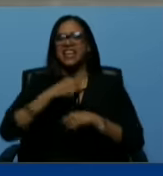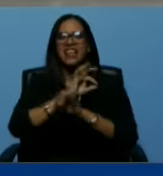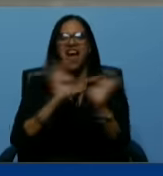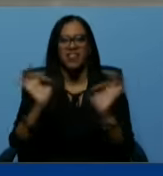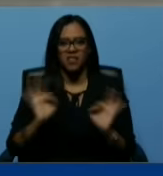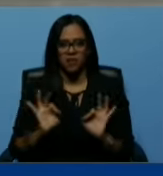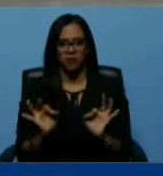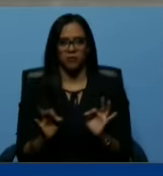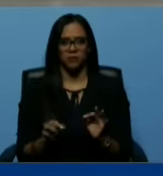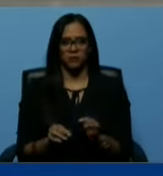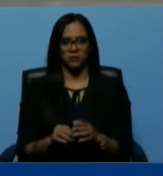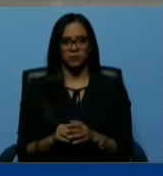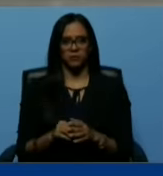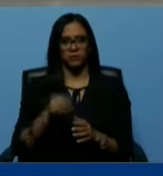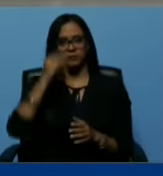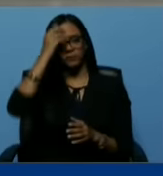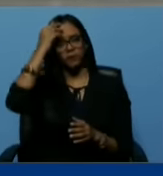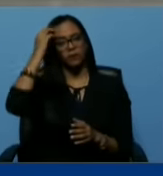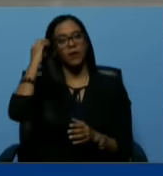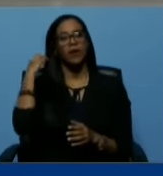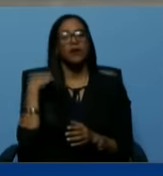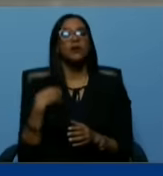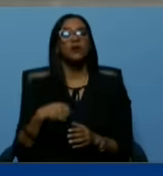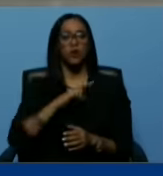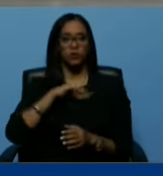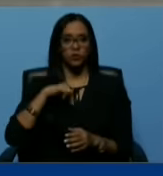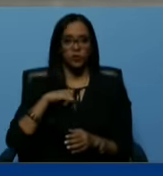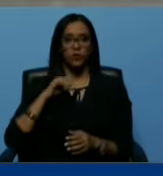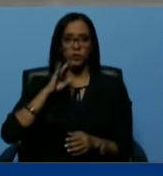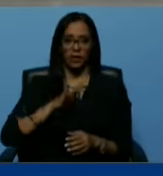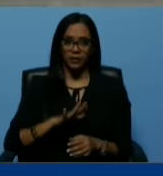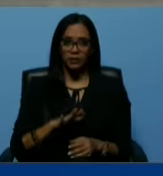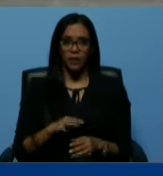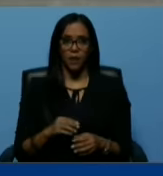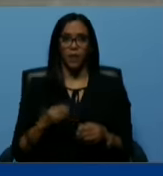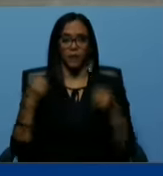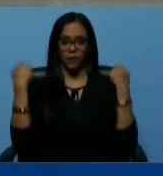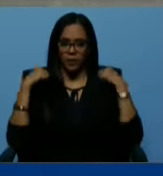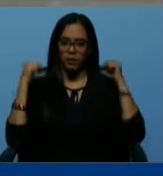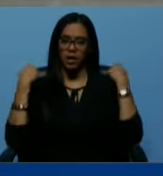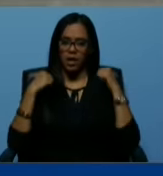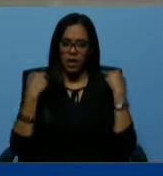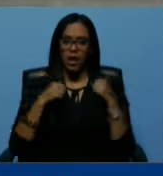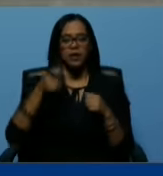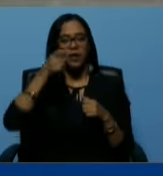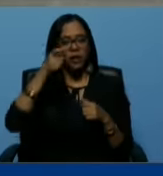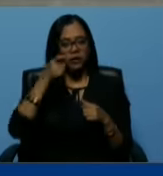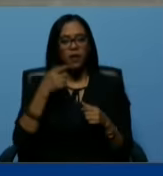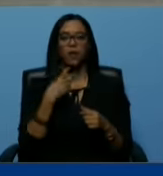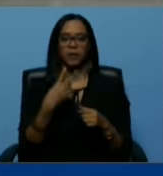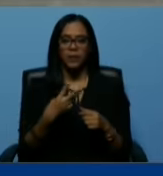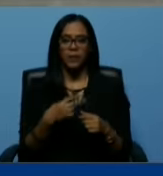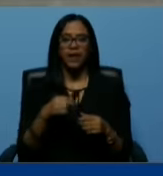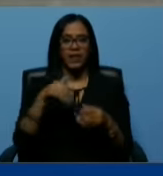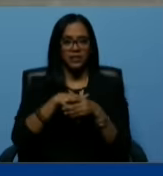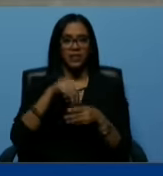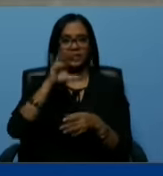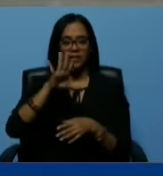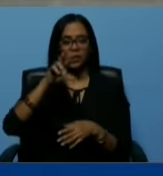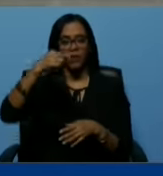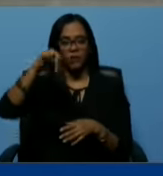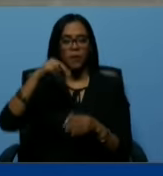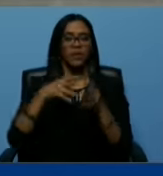nadie. Nosotros estamos preparando la delegación de observadores electorales para las elecciones del 5 de noviembre en Estados